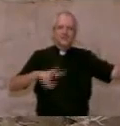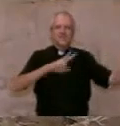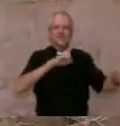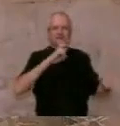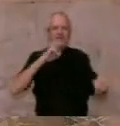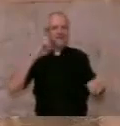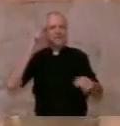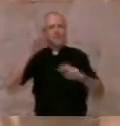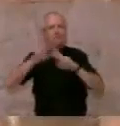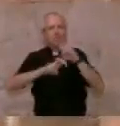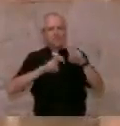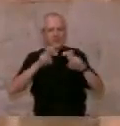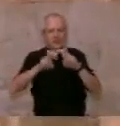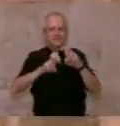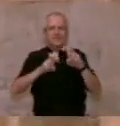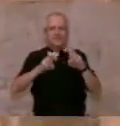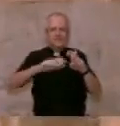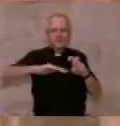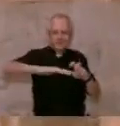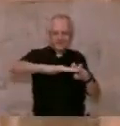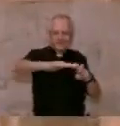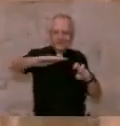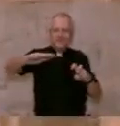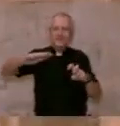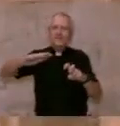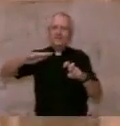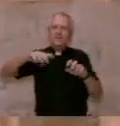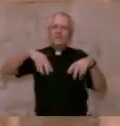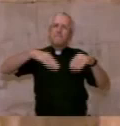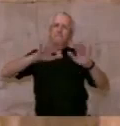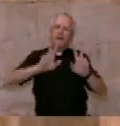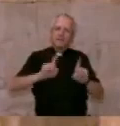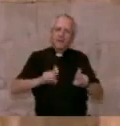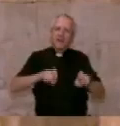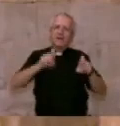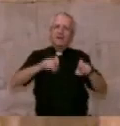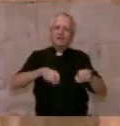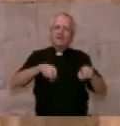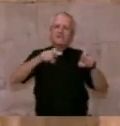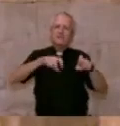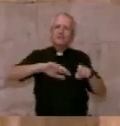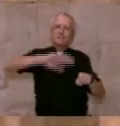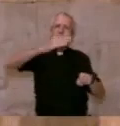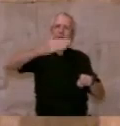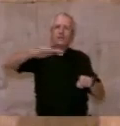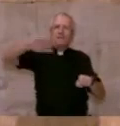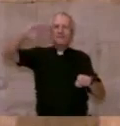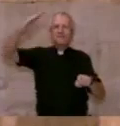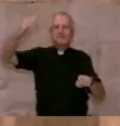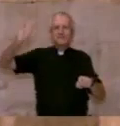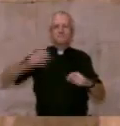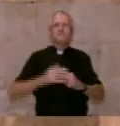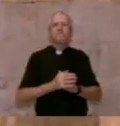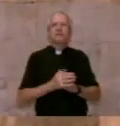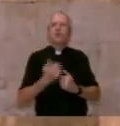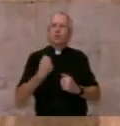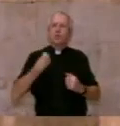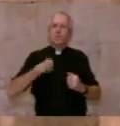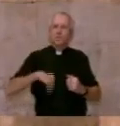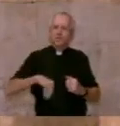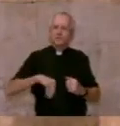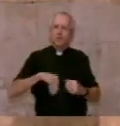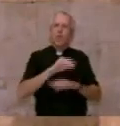en, pródigas de esas y pacerán pingües pastos en los montes de Israel. Yo